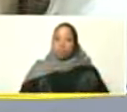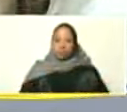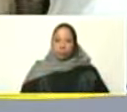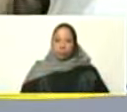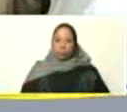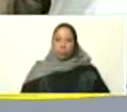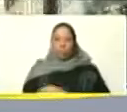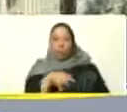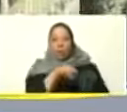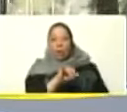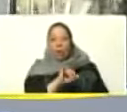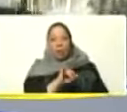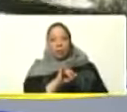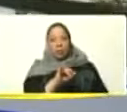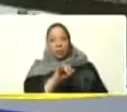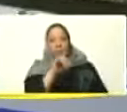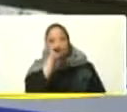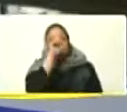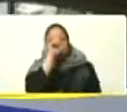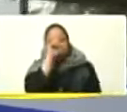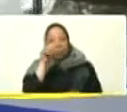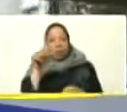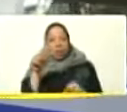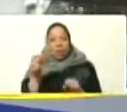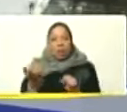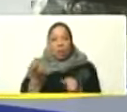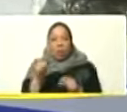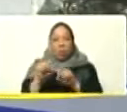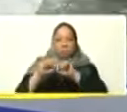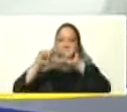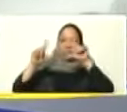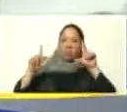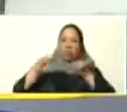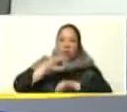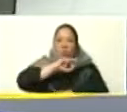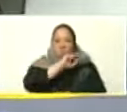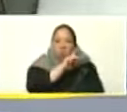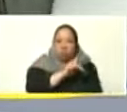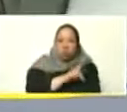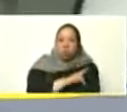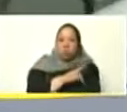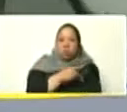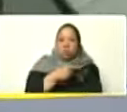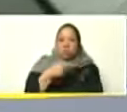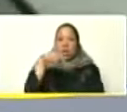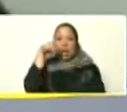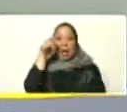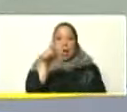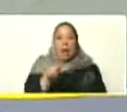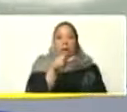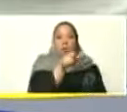¿Cuál es el misterio? El misterio, la fuerza creadora del pueblo.